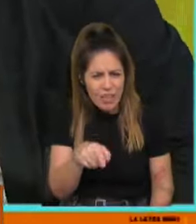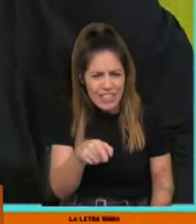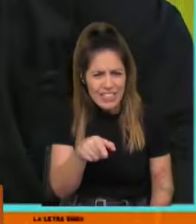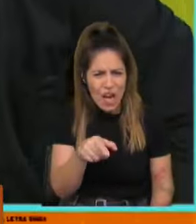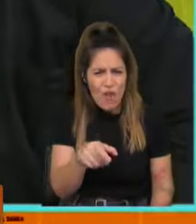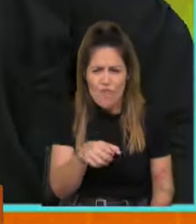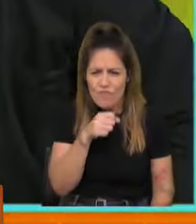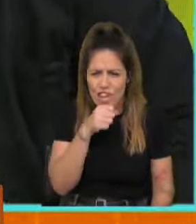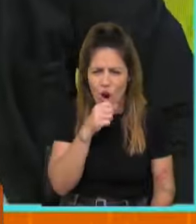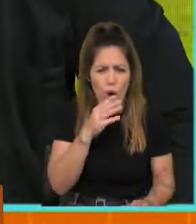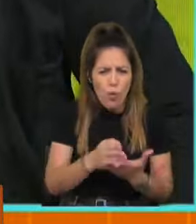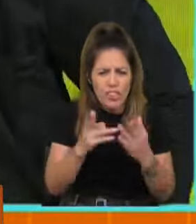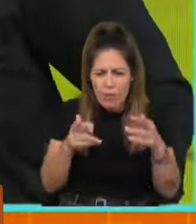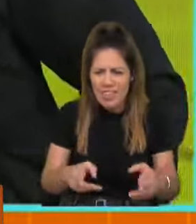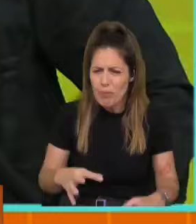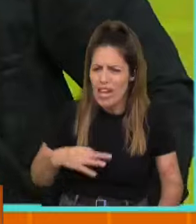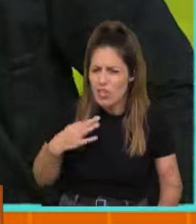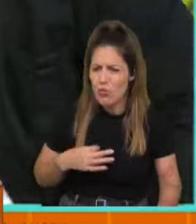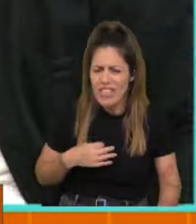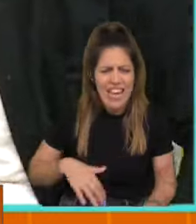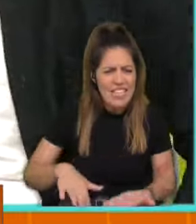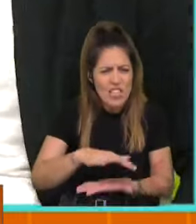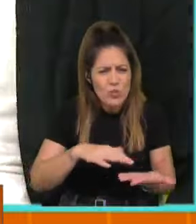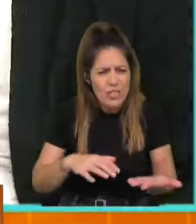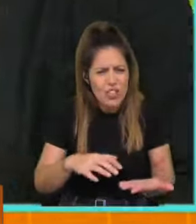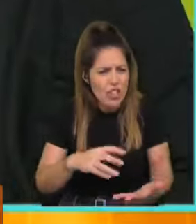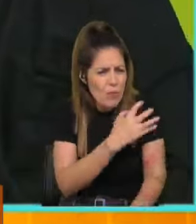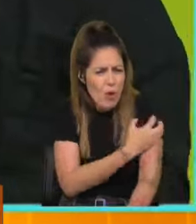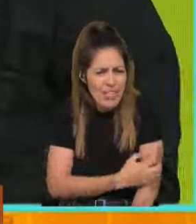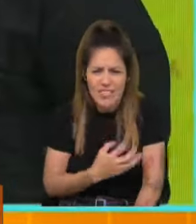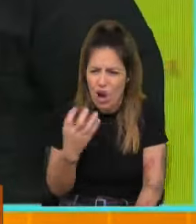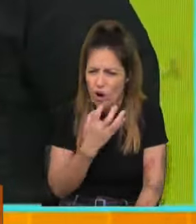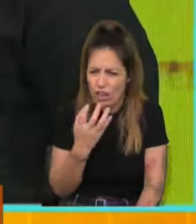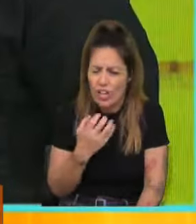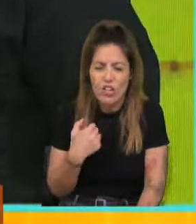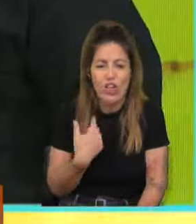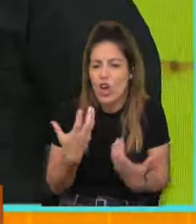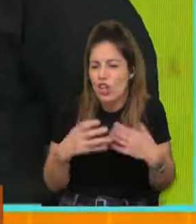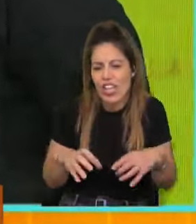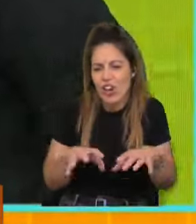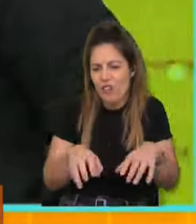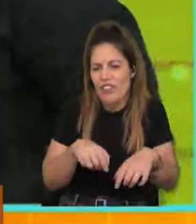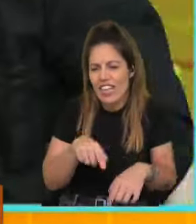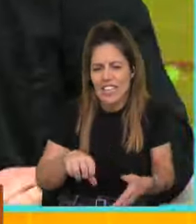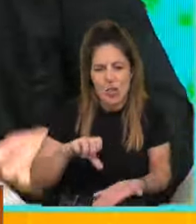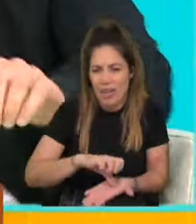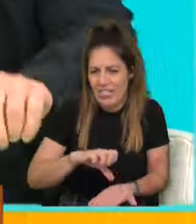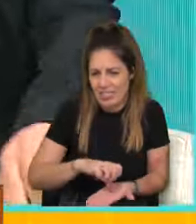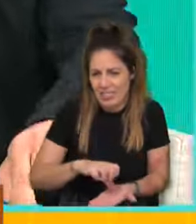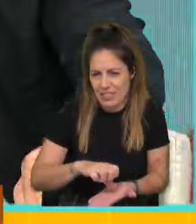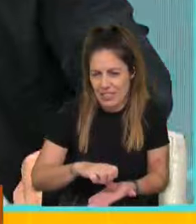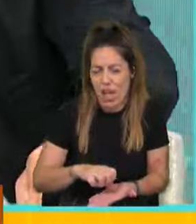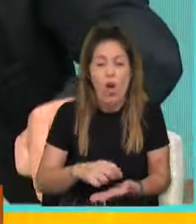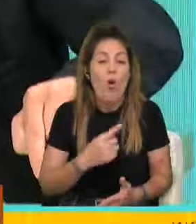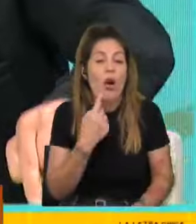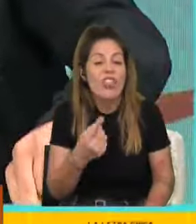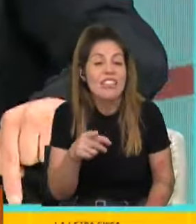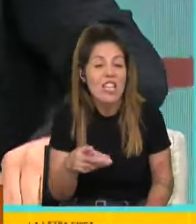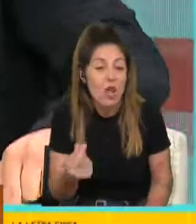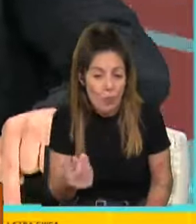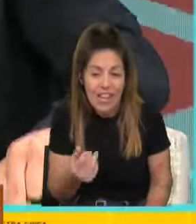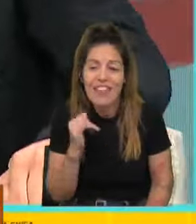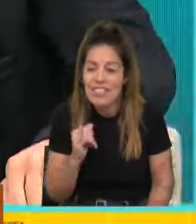su vida en esa situación de miseria yo no quiero vivir en ese país bien entonces cuando dicen esto sale plata